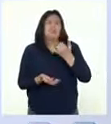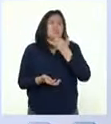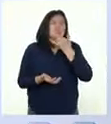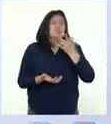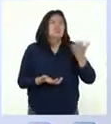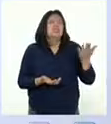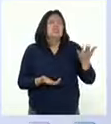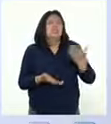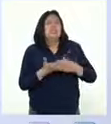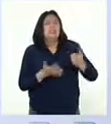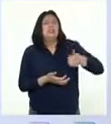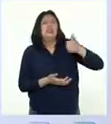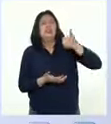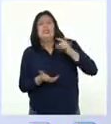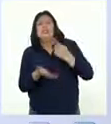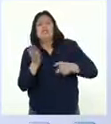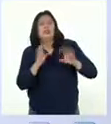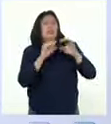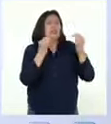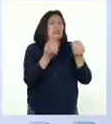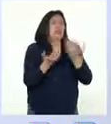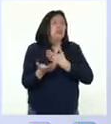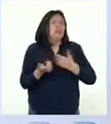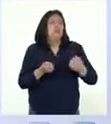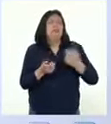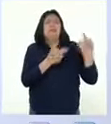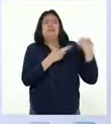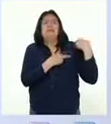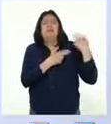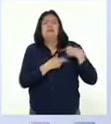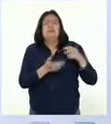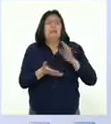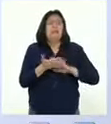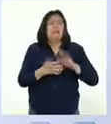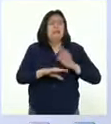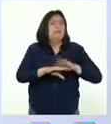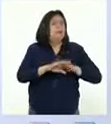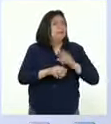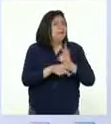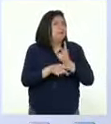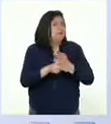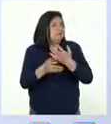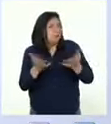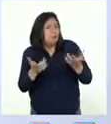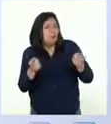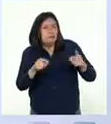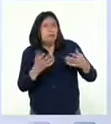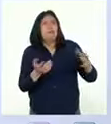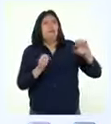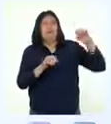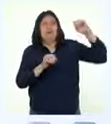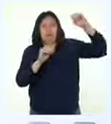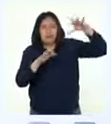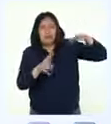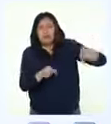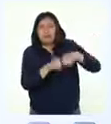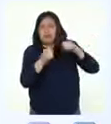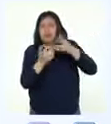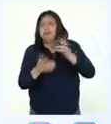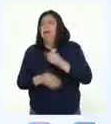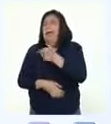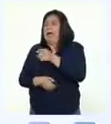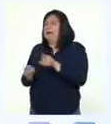qué autoridades e instituciones del Estado se encargan de prevenir y actuar frente a los desastres.